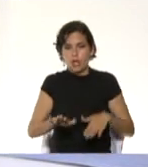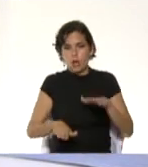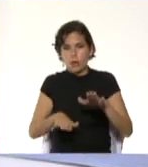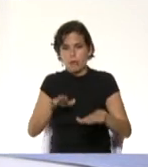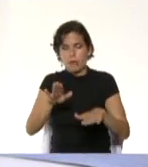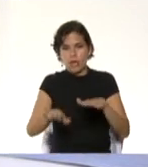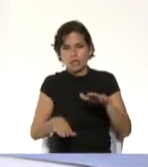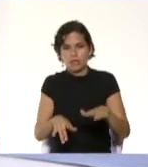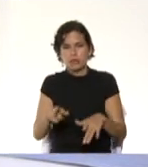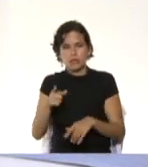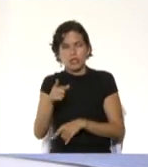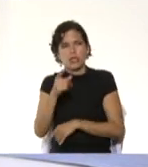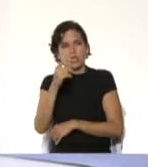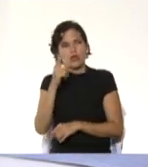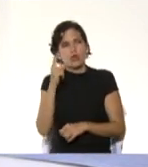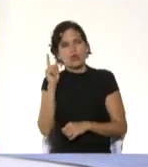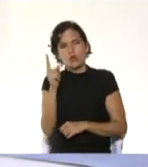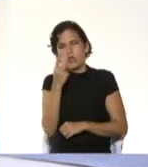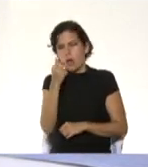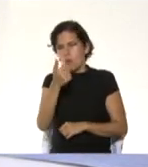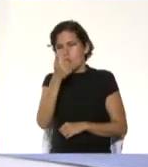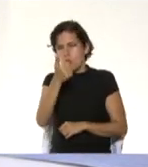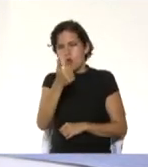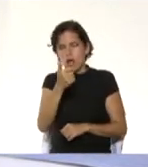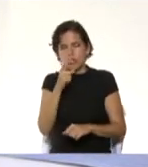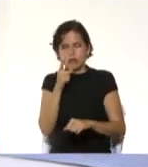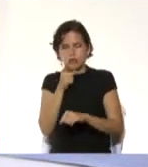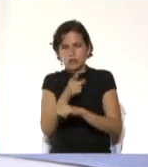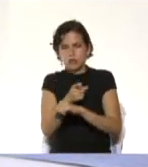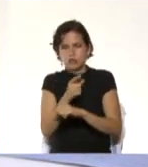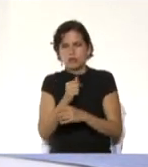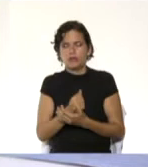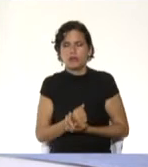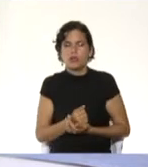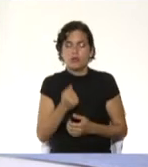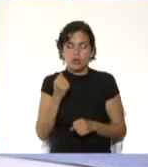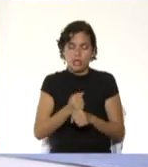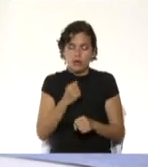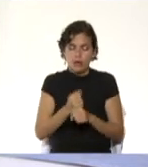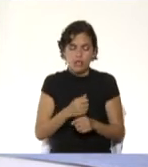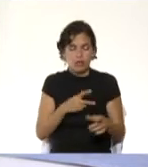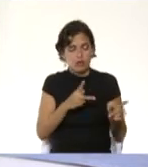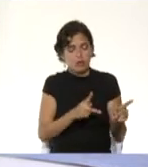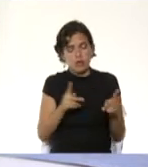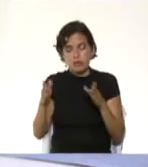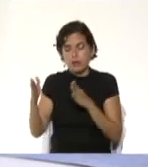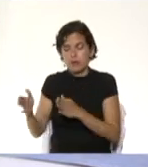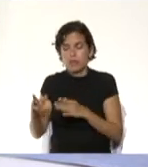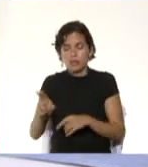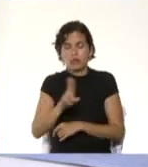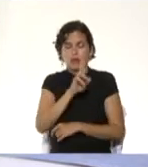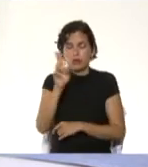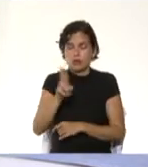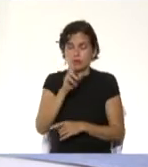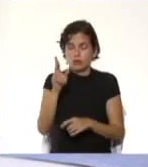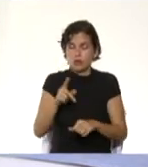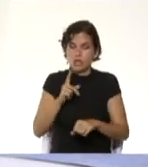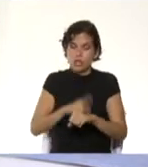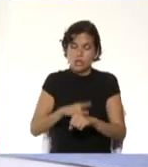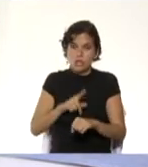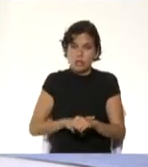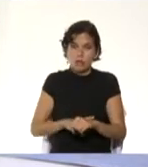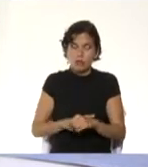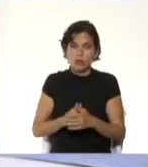toma de decisiones. Fíjense, hemos venido trabajando lo que es la planificación, el uso del tiempo,